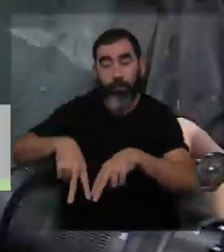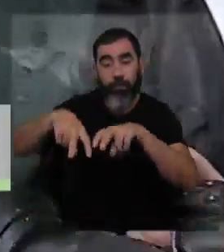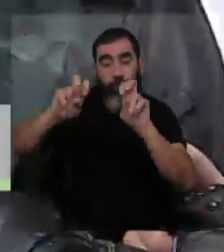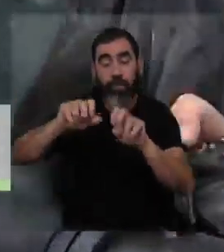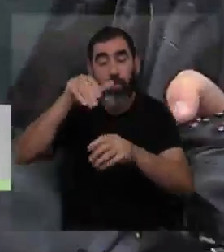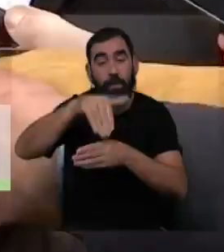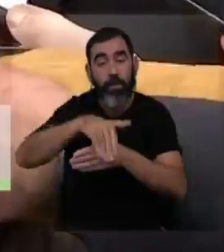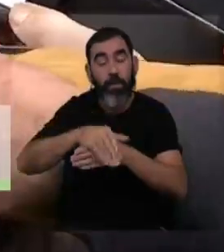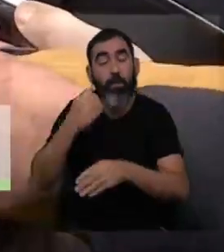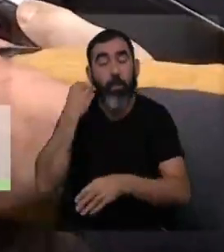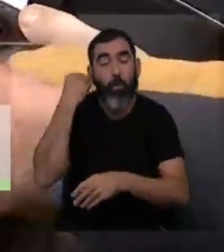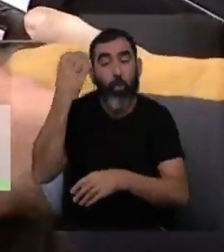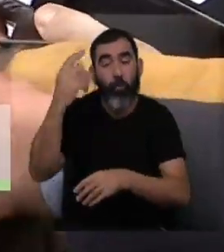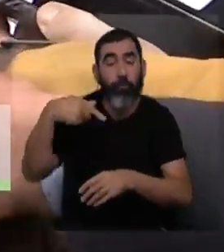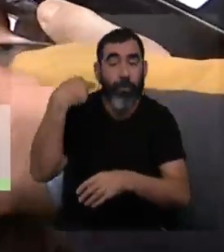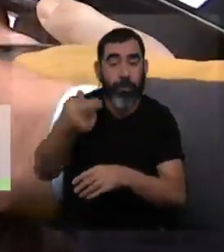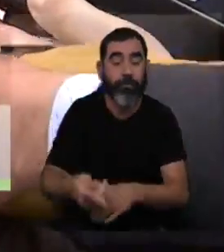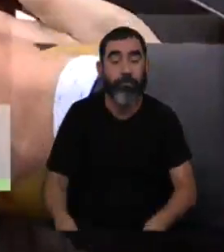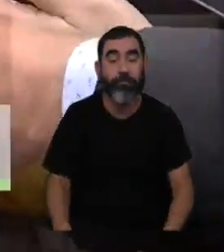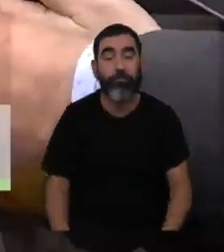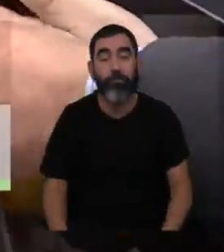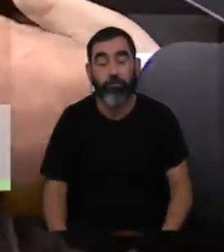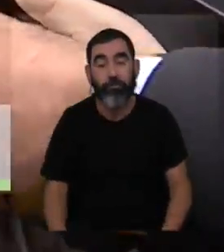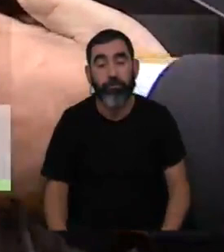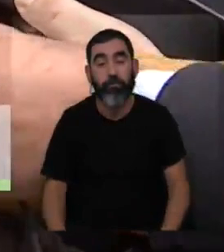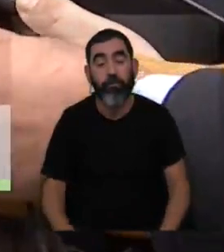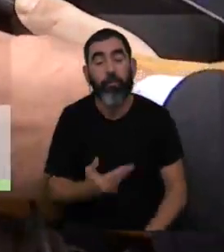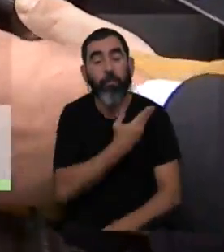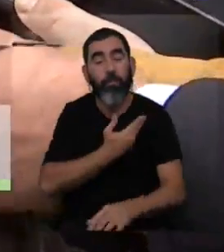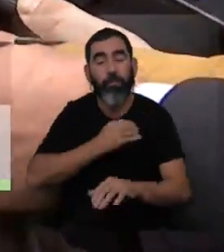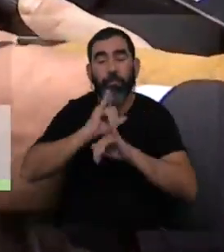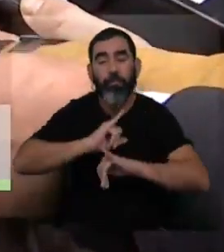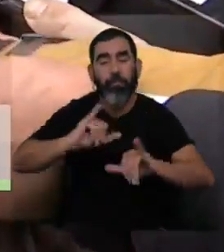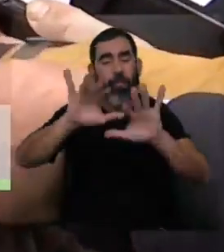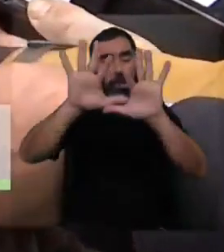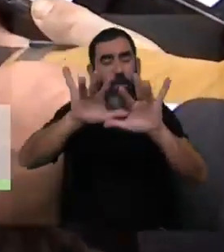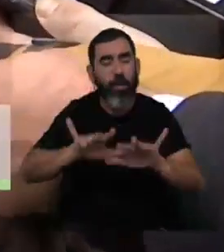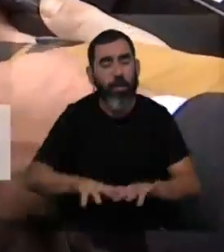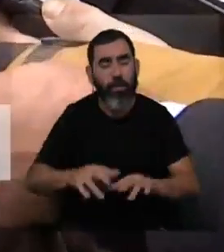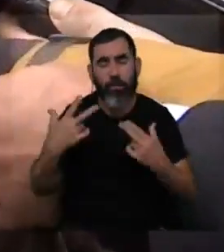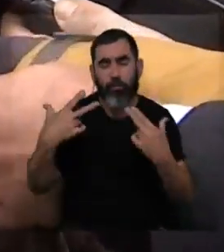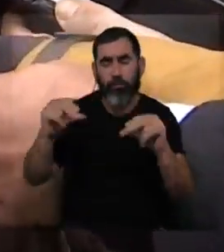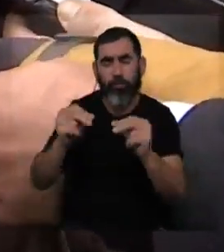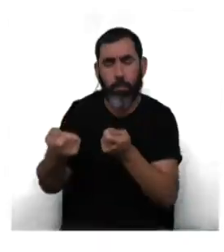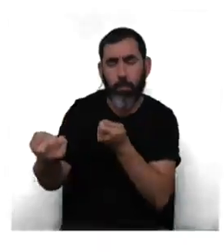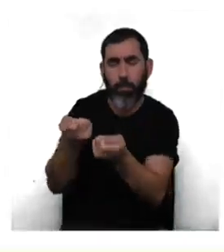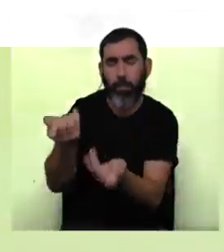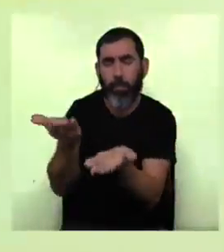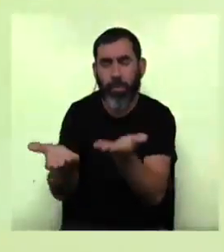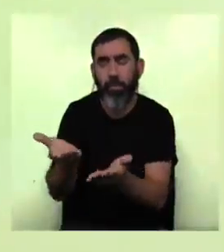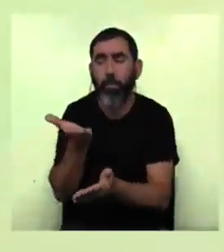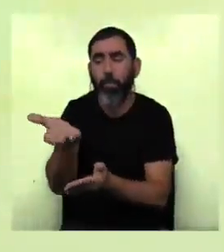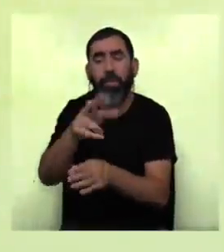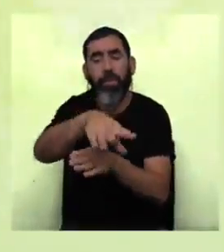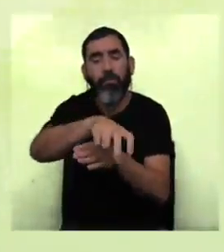en la tarde y brindará una conferencia de prensa. Iturralde hizo pública recientemente una carta donde negó haber presionado la justicia y pidió a